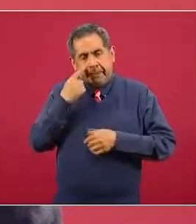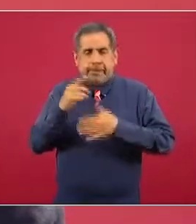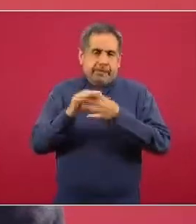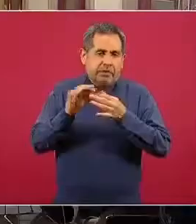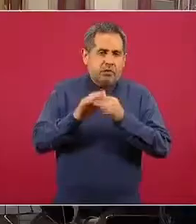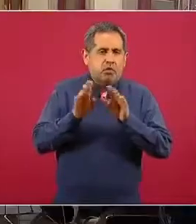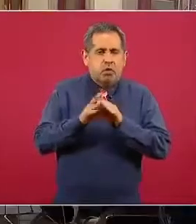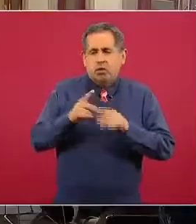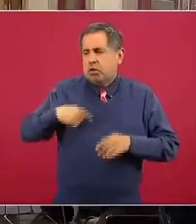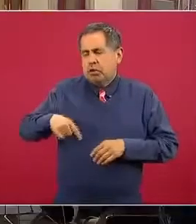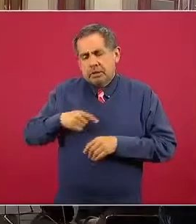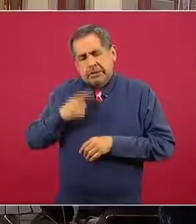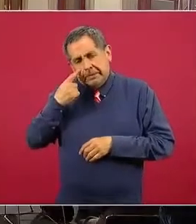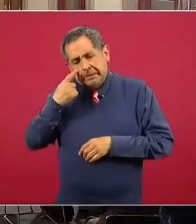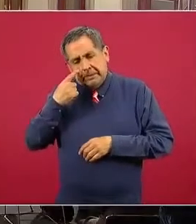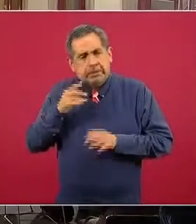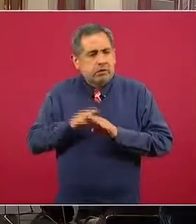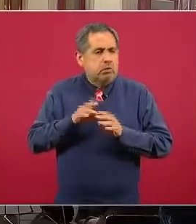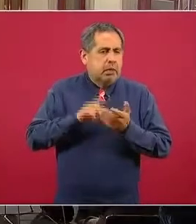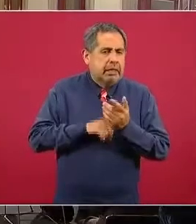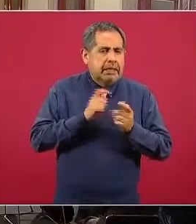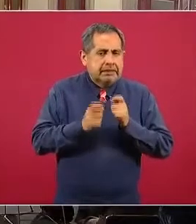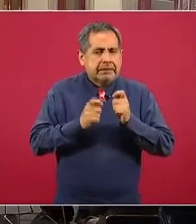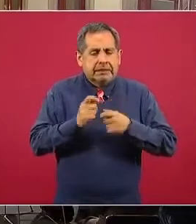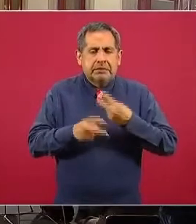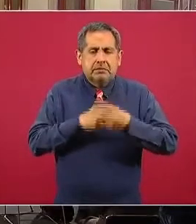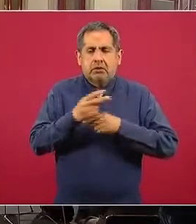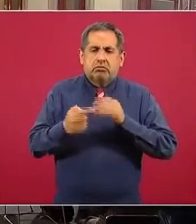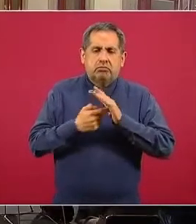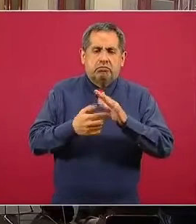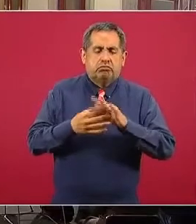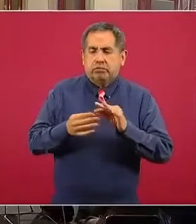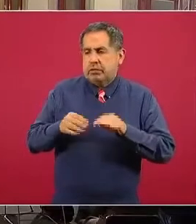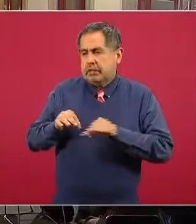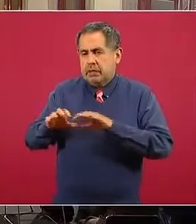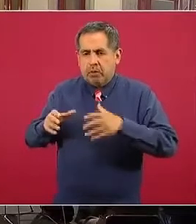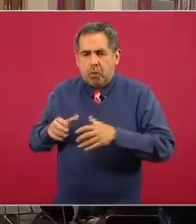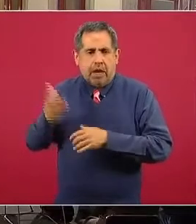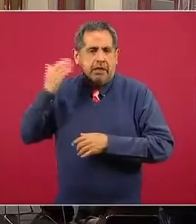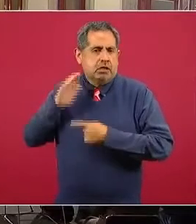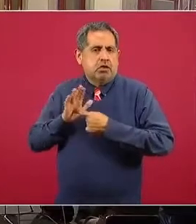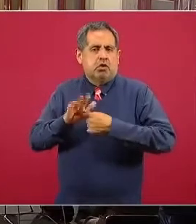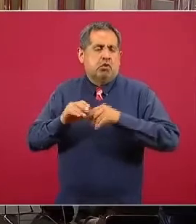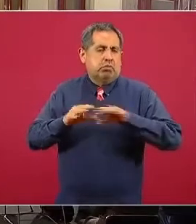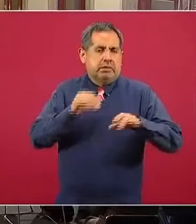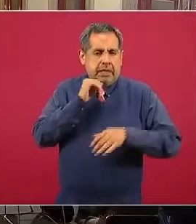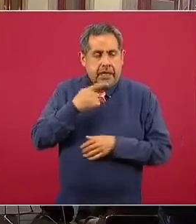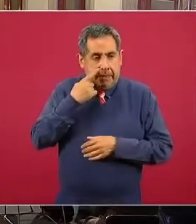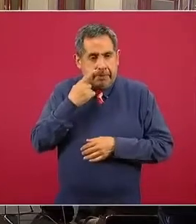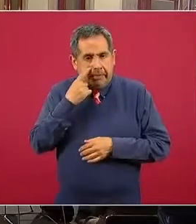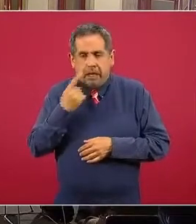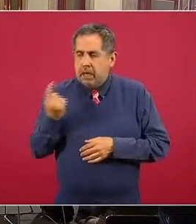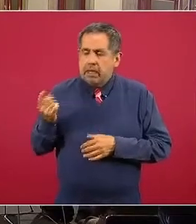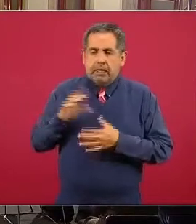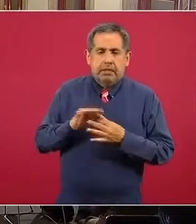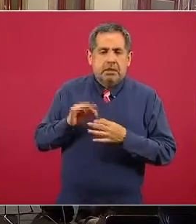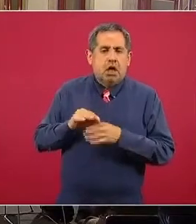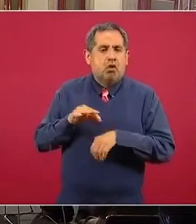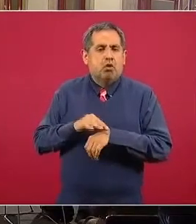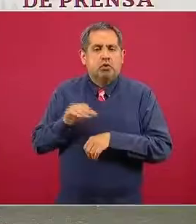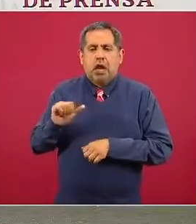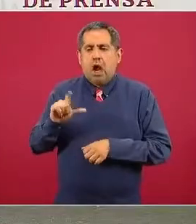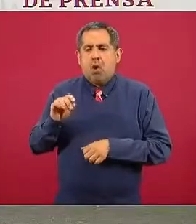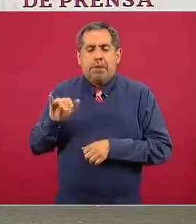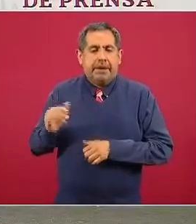que monitoreamos nosotros periódicamente en el trabajo técnico, pero que no habíamos presentado públicamente, y los explicará el doctor